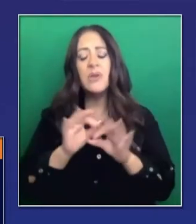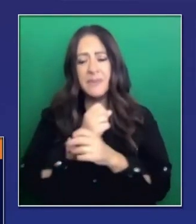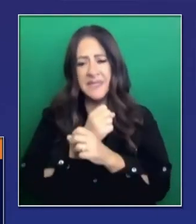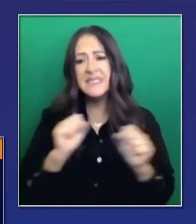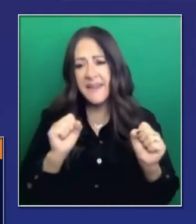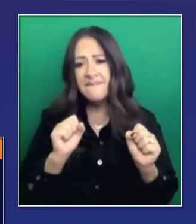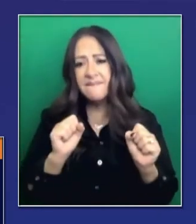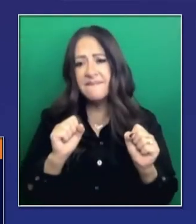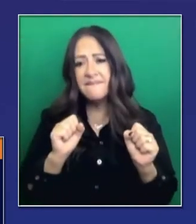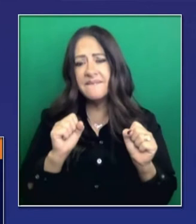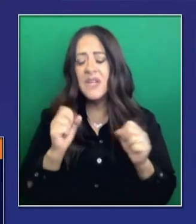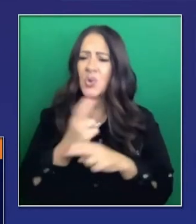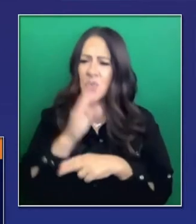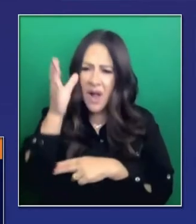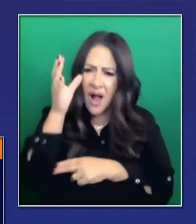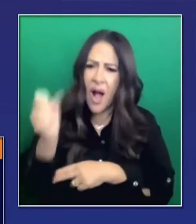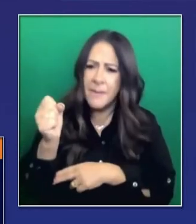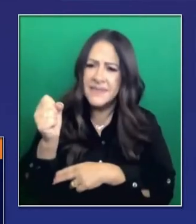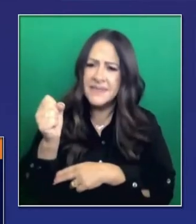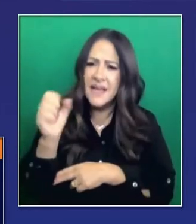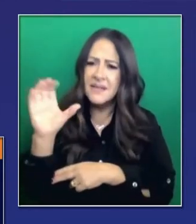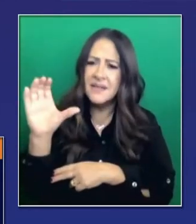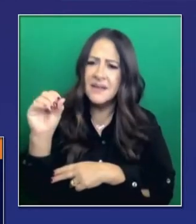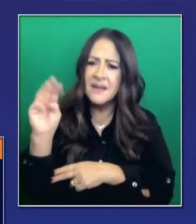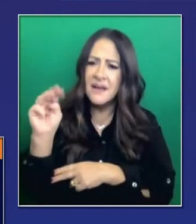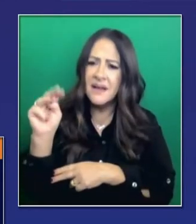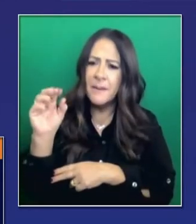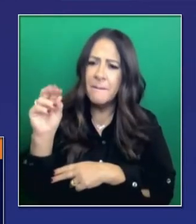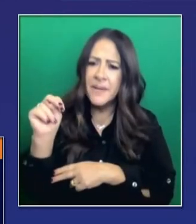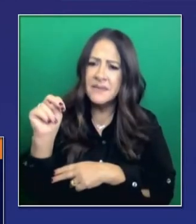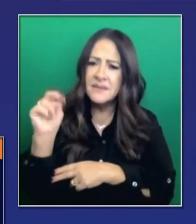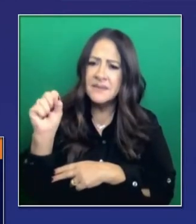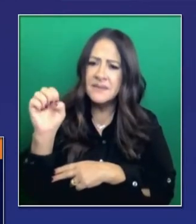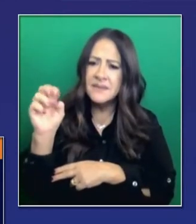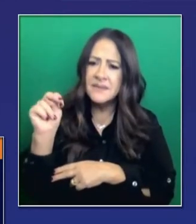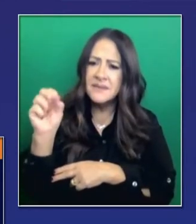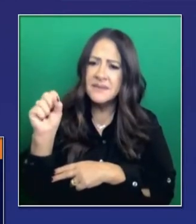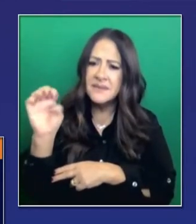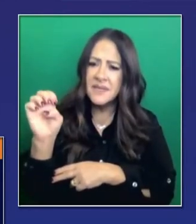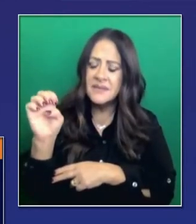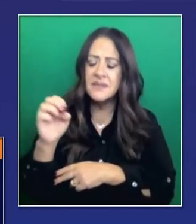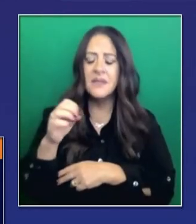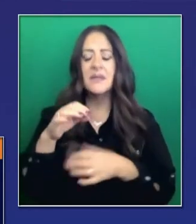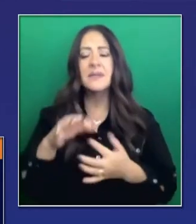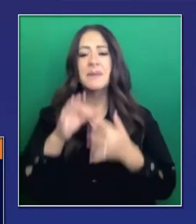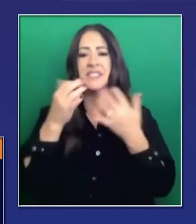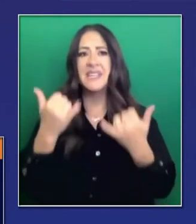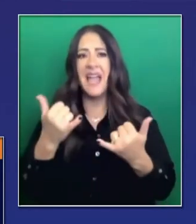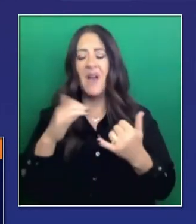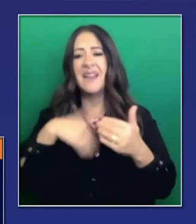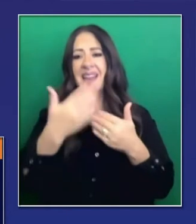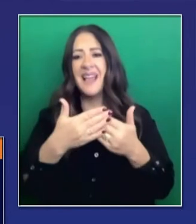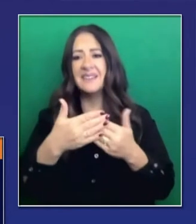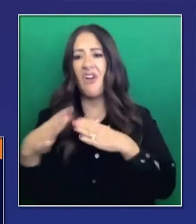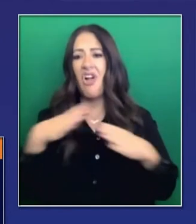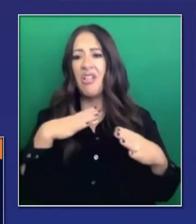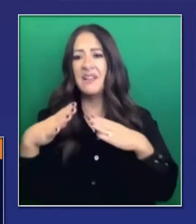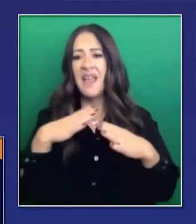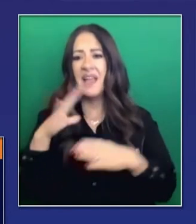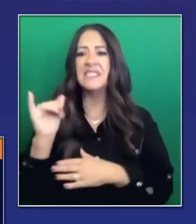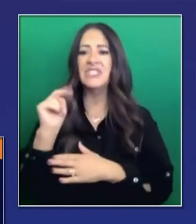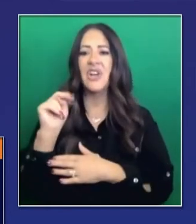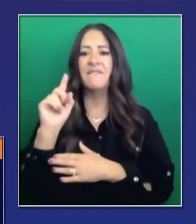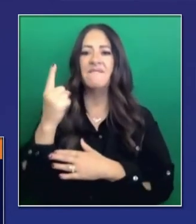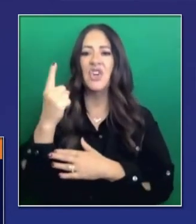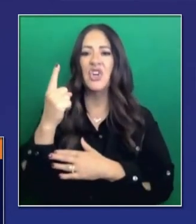esa seguridad y de usar su sentido común, particularmente la noche de la víspera del Año Nuevo y el resto del fin de